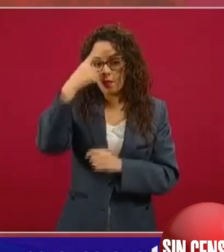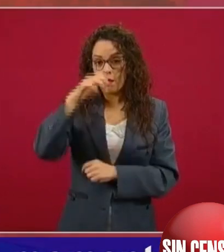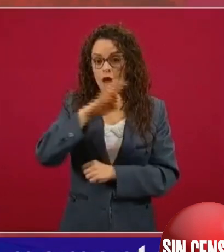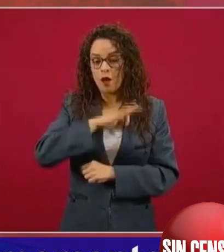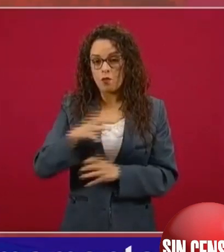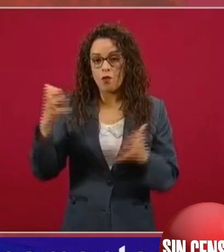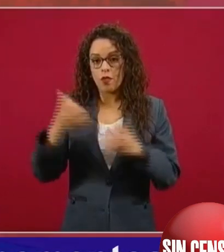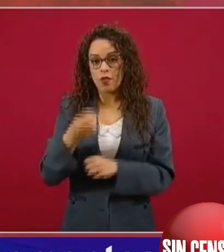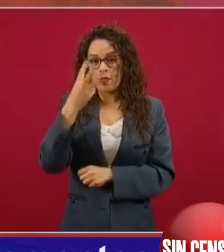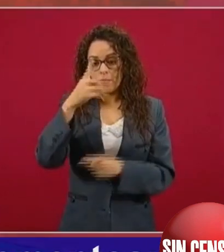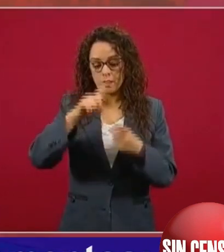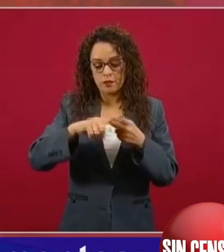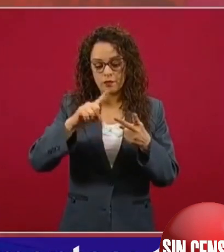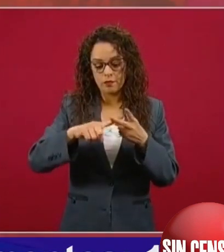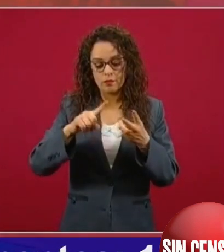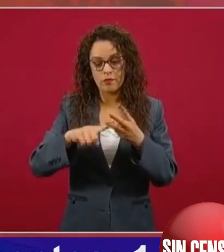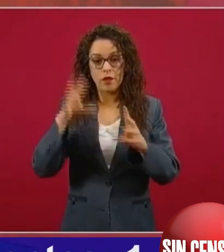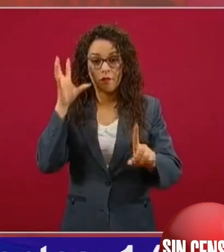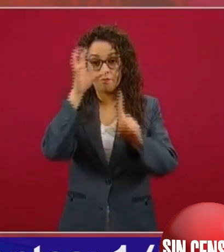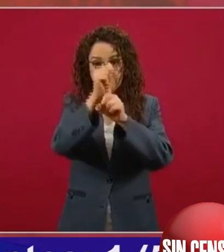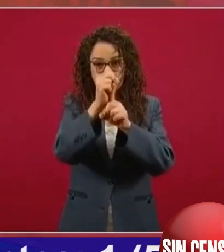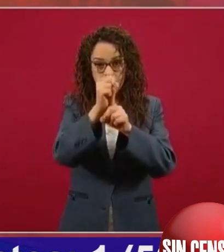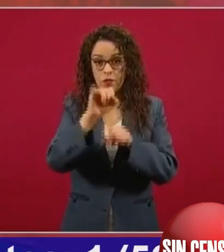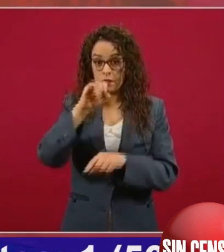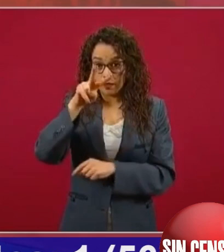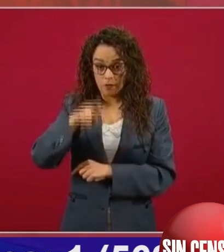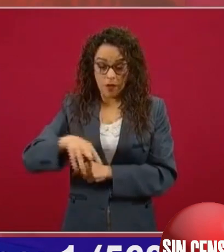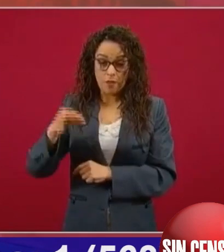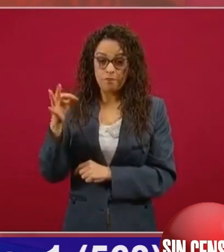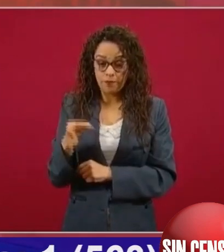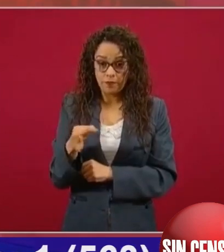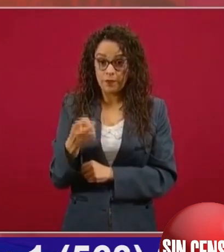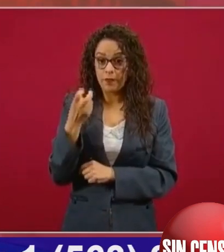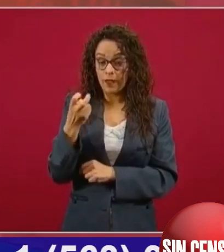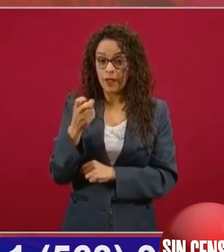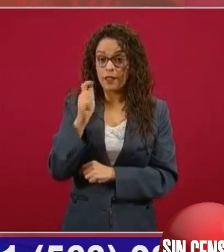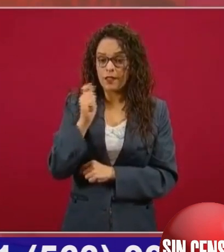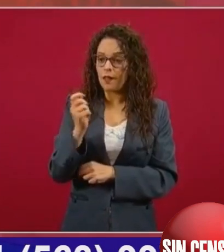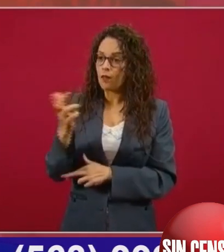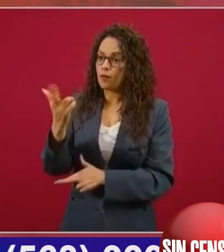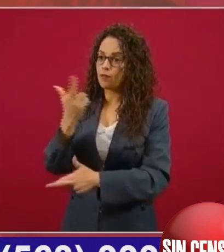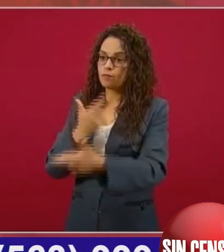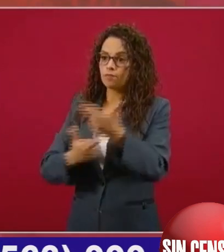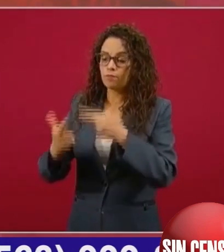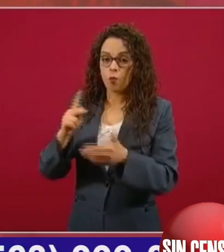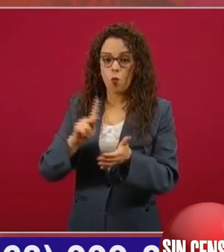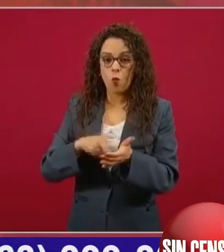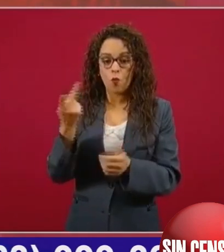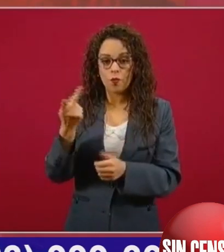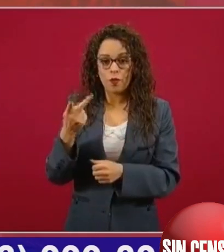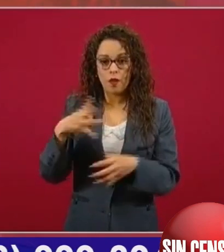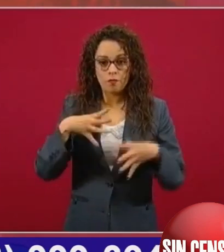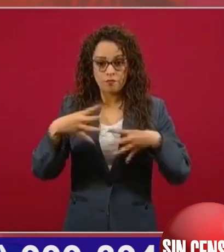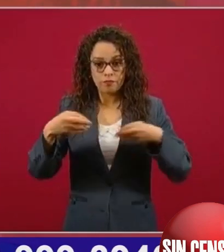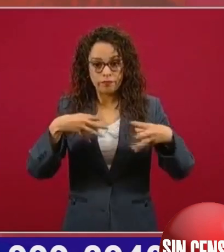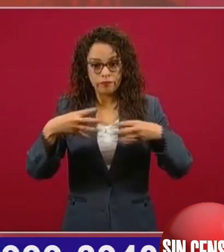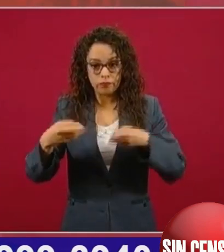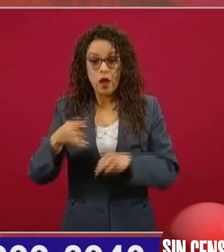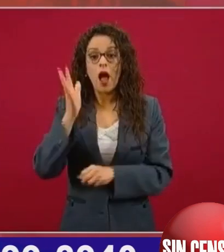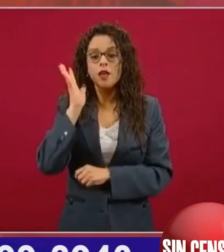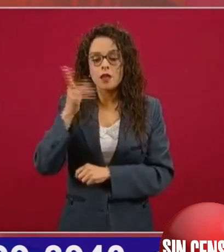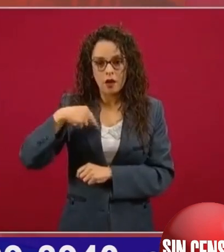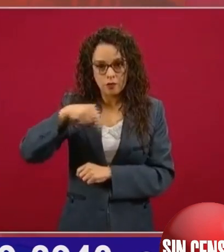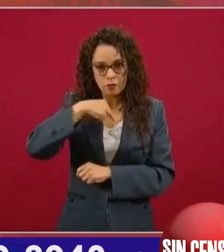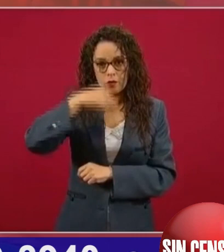que estoy mencionando. Y efectivamente, con la llegada de este rebrote, de este repunte, que habíamos contemplado